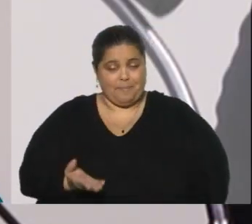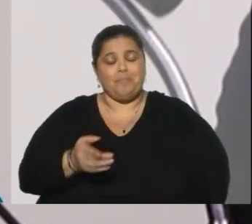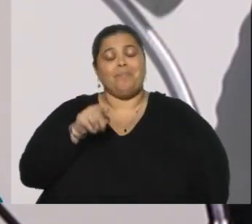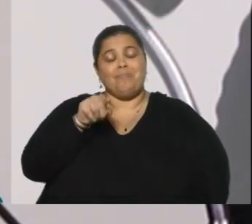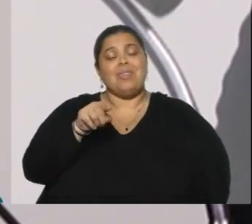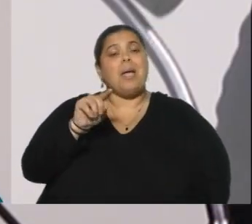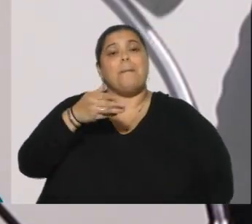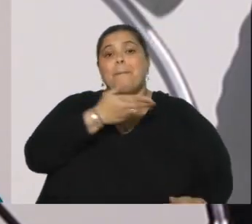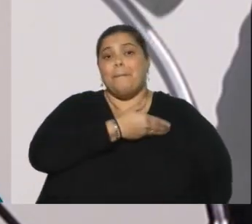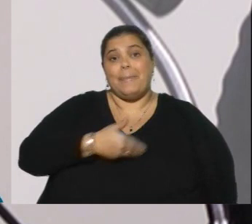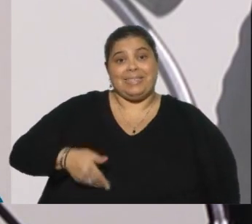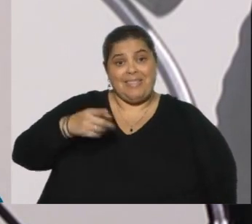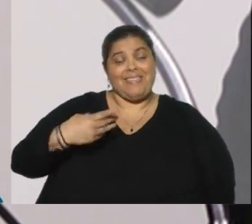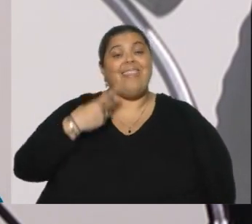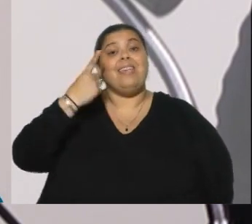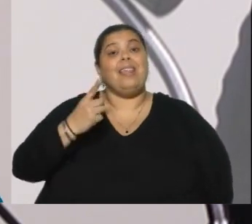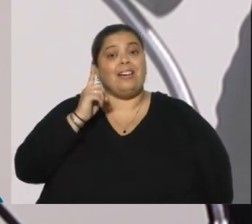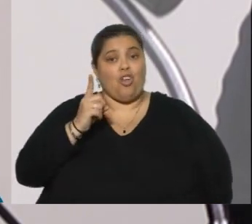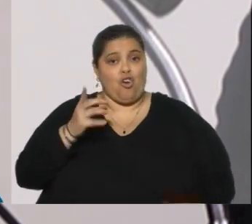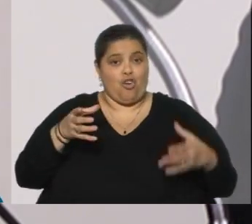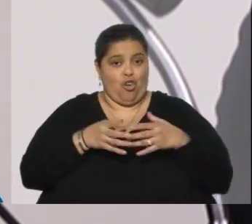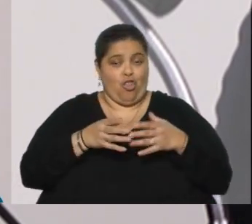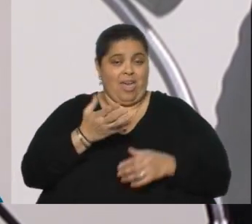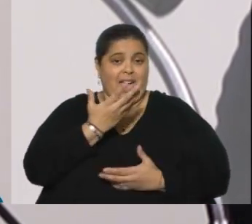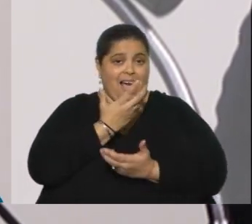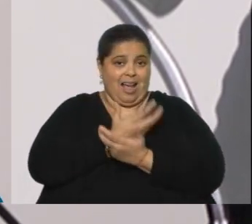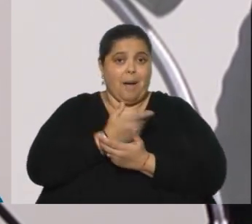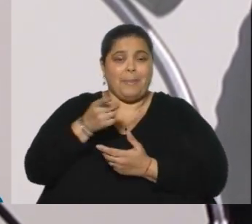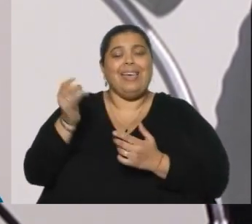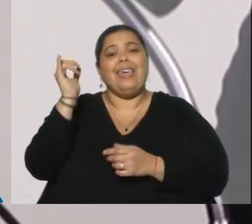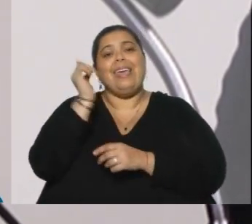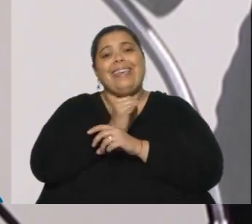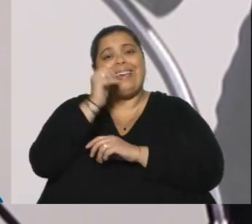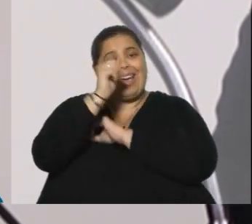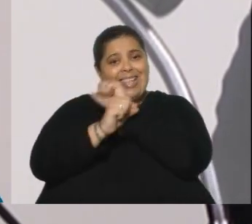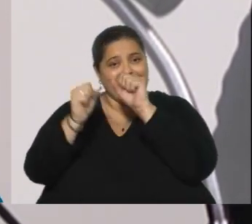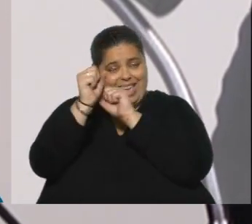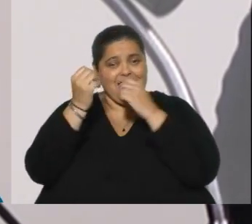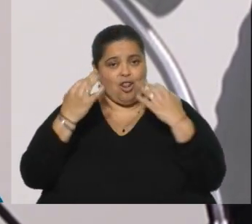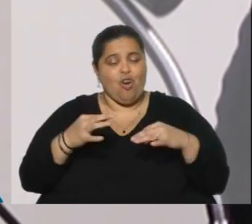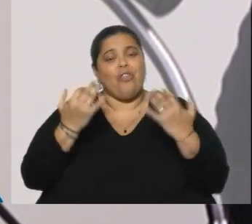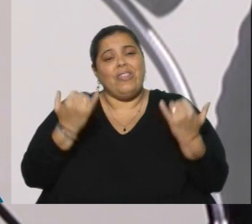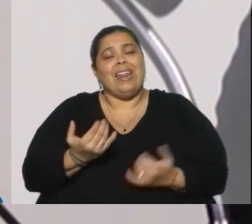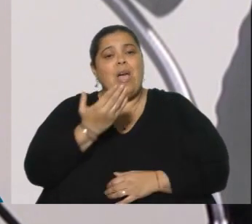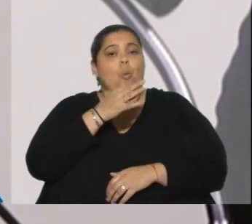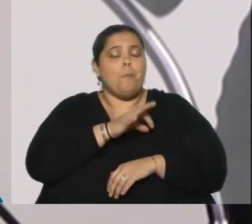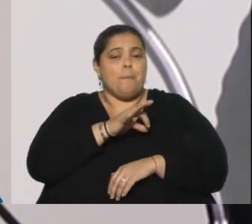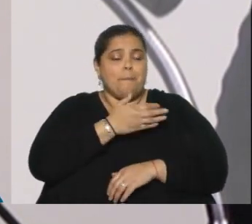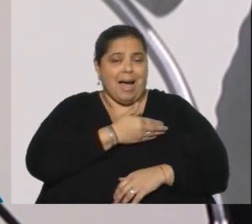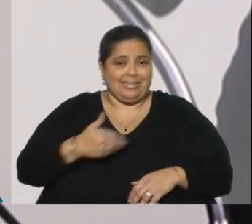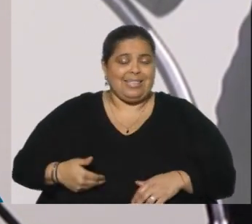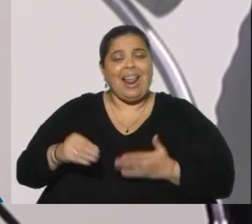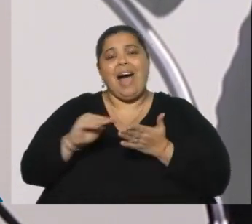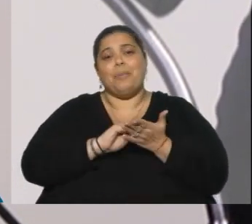Senga es el presidente del directorio de ANCAP. Se recibió de ingeniero industrial en 1993 y tiene un máster en administración de empresas